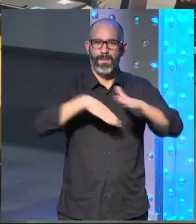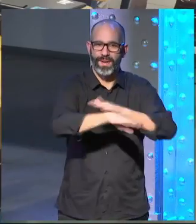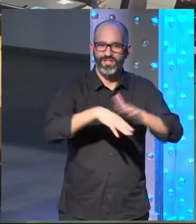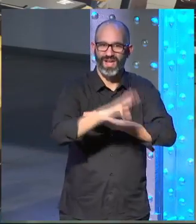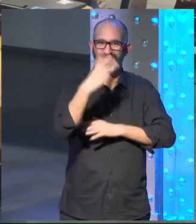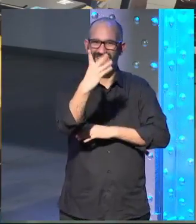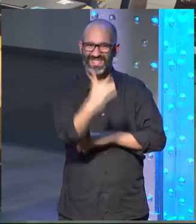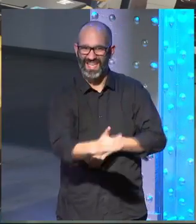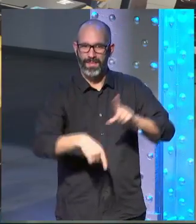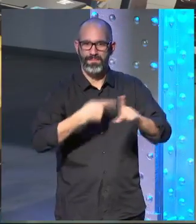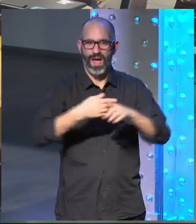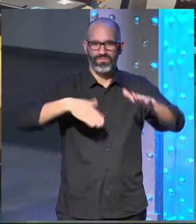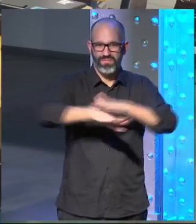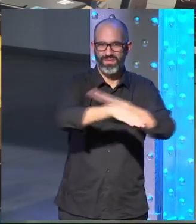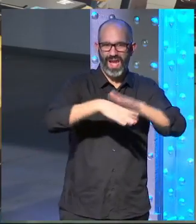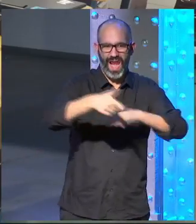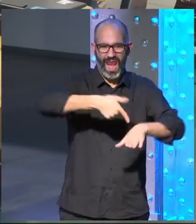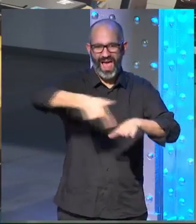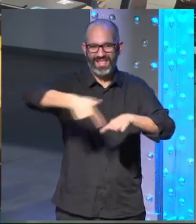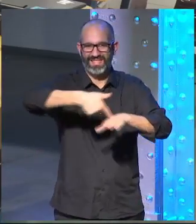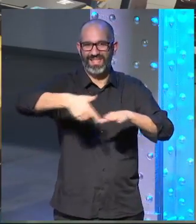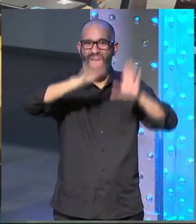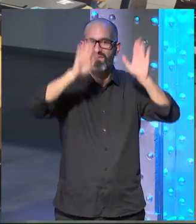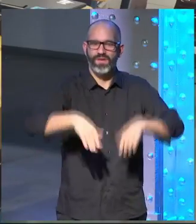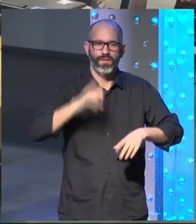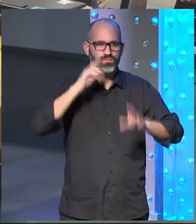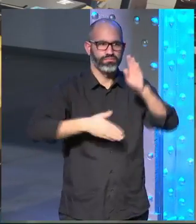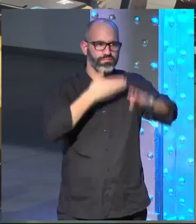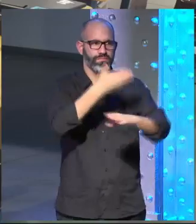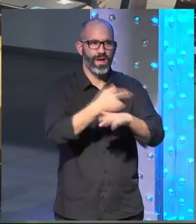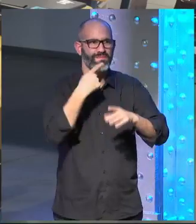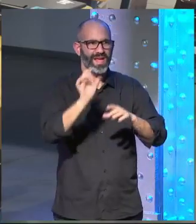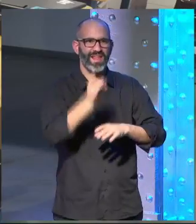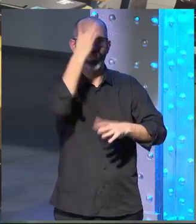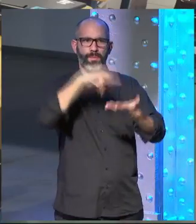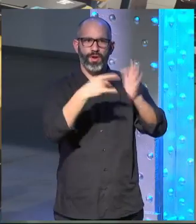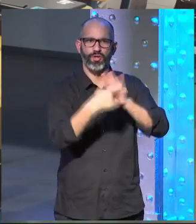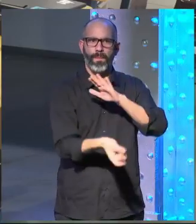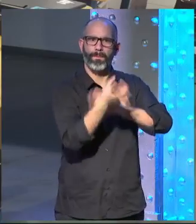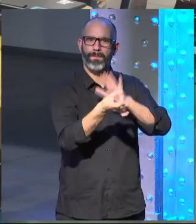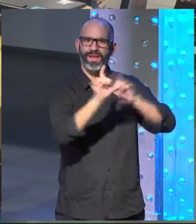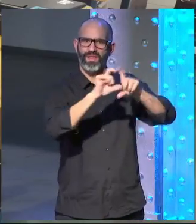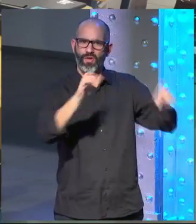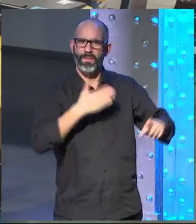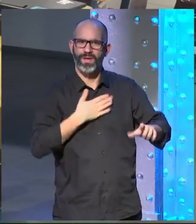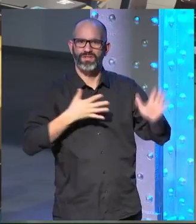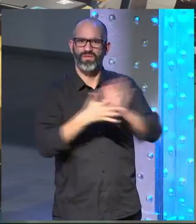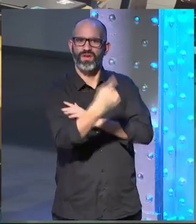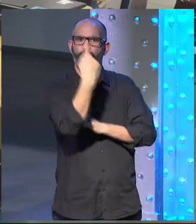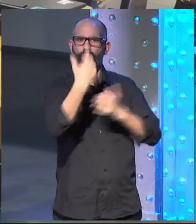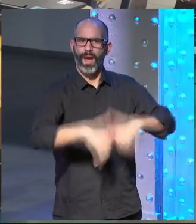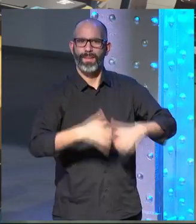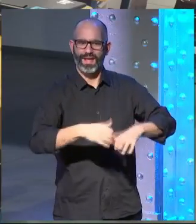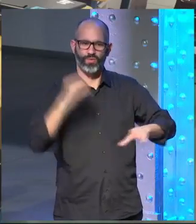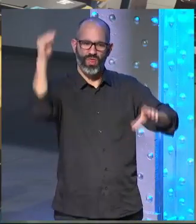cortadoras láser. Bueno, estos chavales, cuando llegas allí y te dicen, oye, mi proyecto emprendedor es un aparato que le